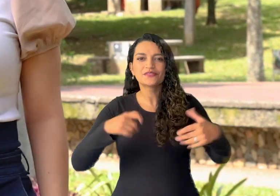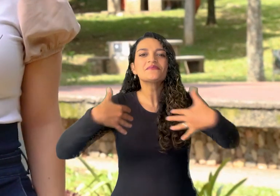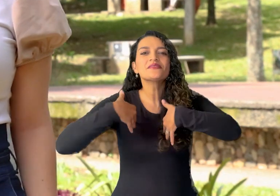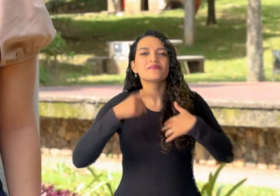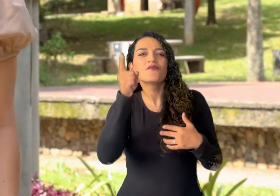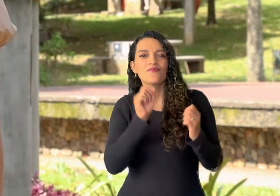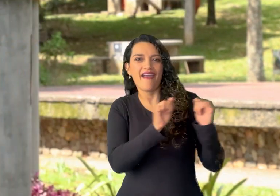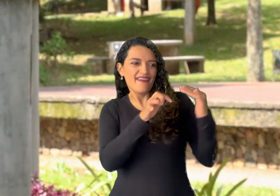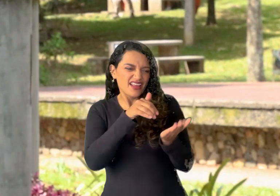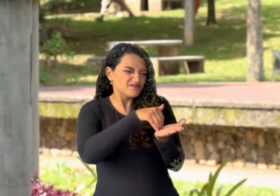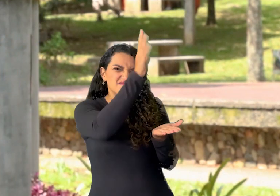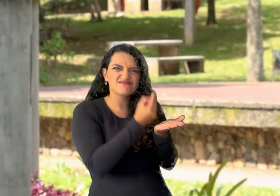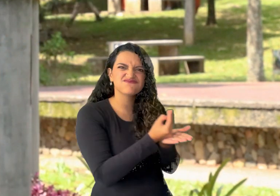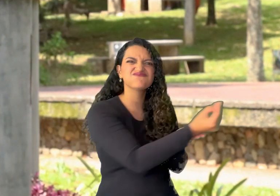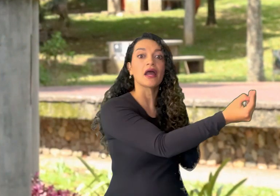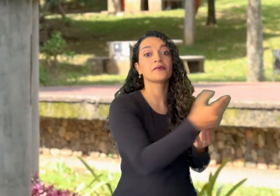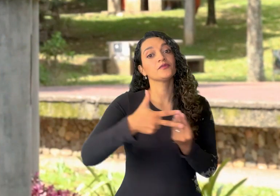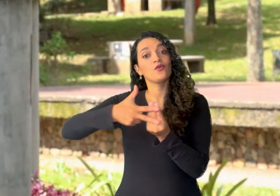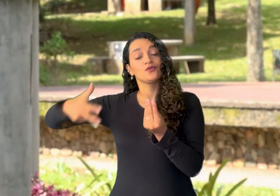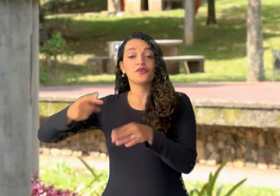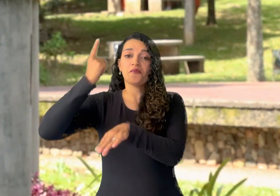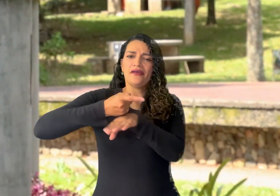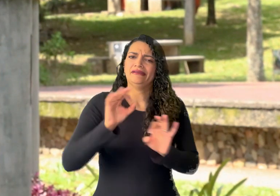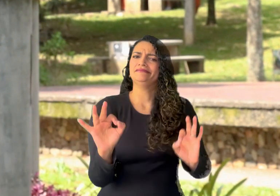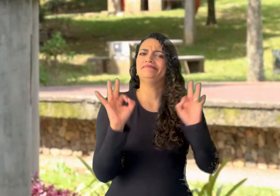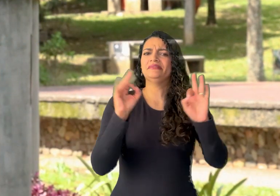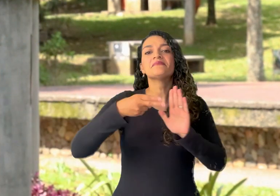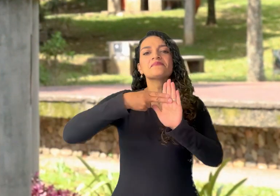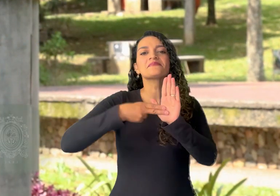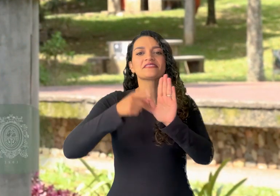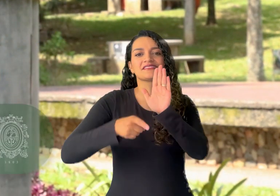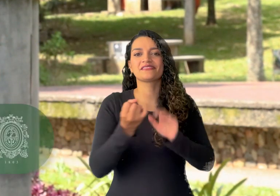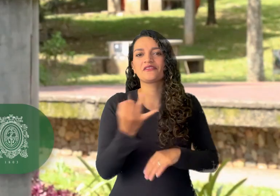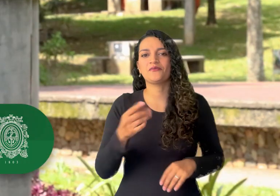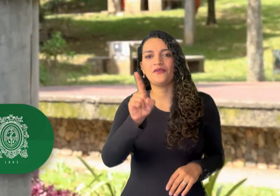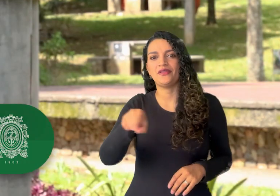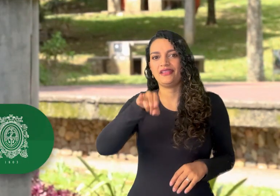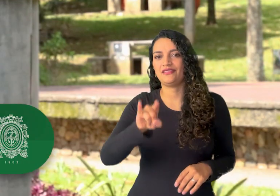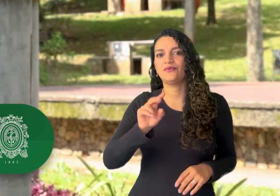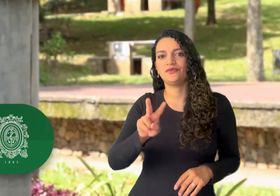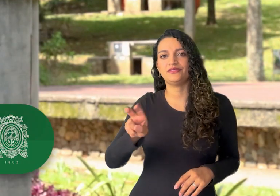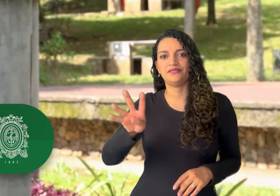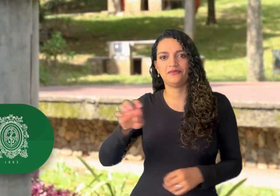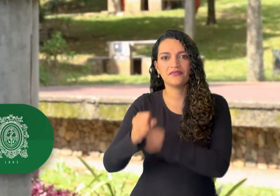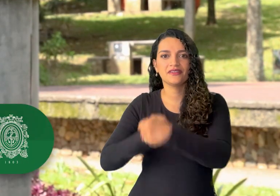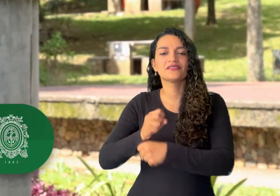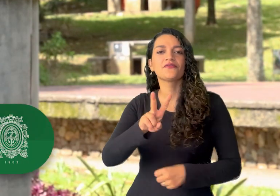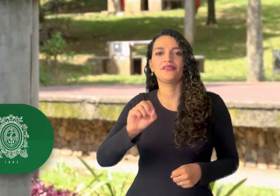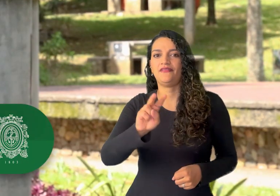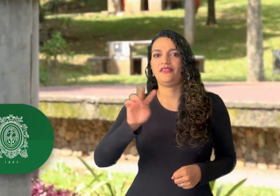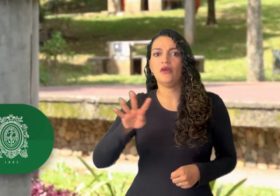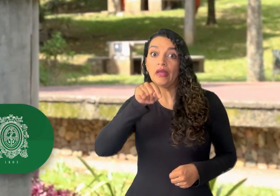La Corte Constitucional tomó una decisión clave para las víctimas de desplazamiento forzado en Colombia. Se trata de la sentencia de unificación